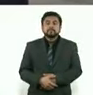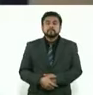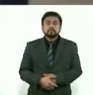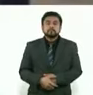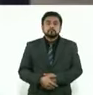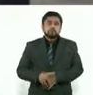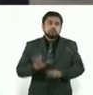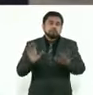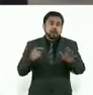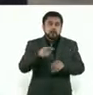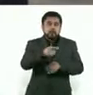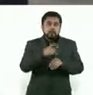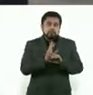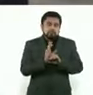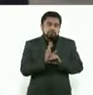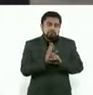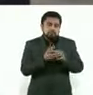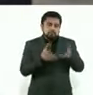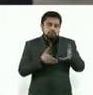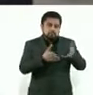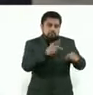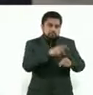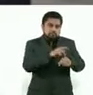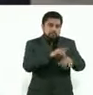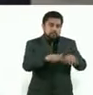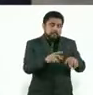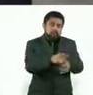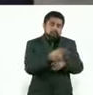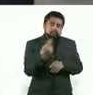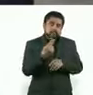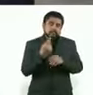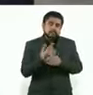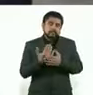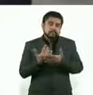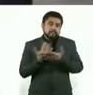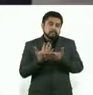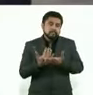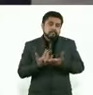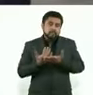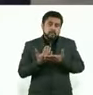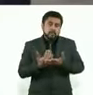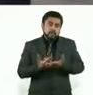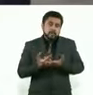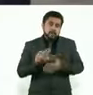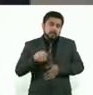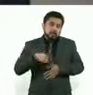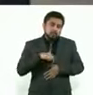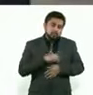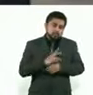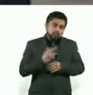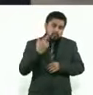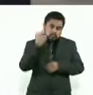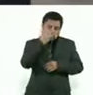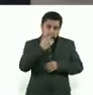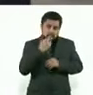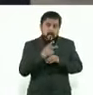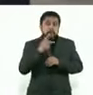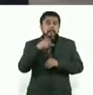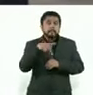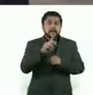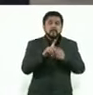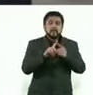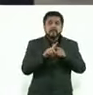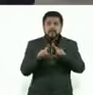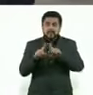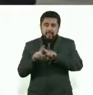El bache debería de aguantar hasta que hagamos la repavimentación, cuando le toque la repavimentación, pero hay diferentes técnicas.